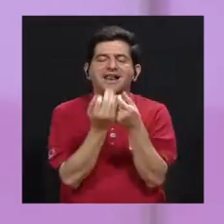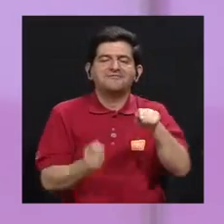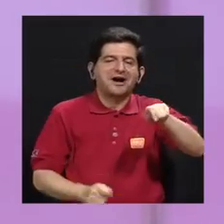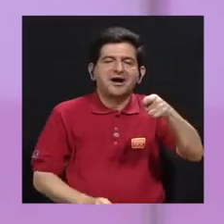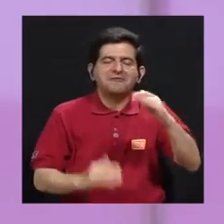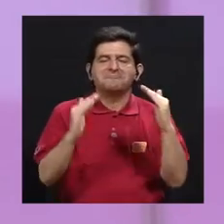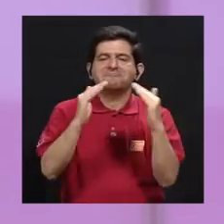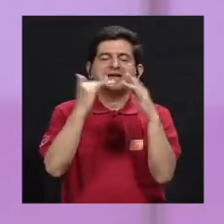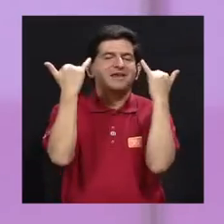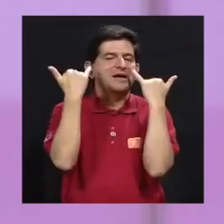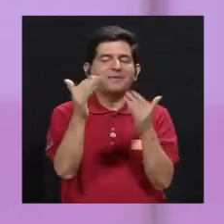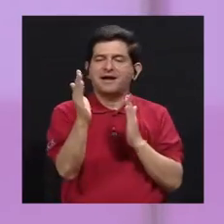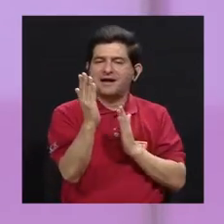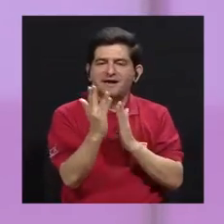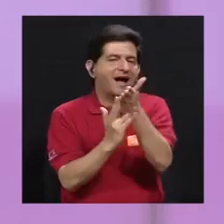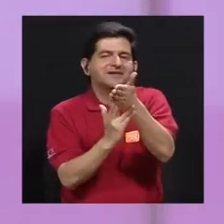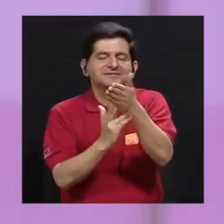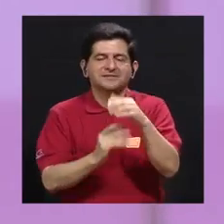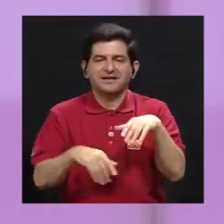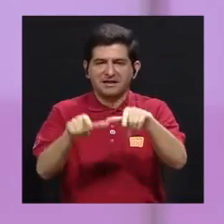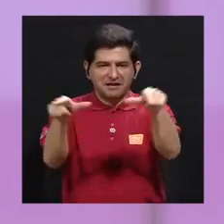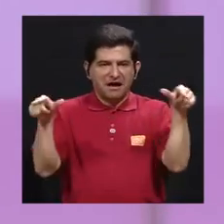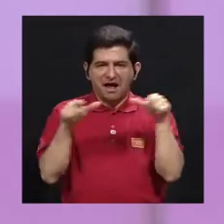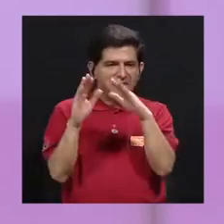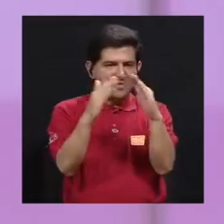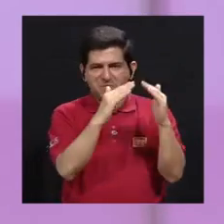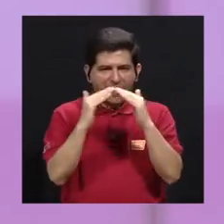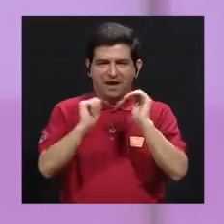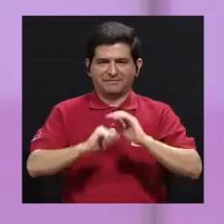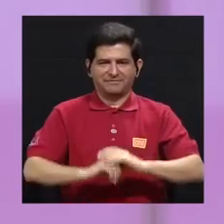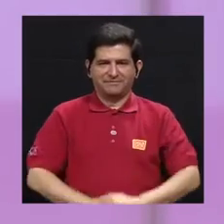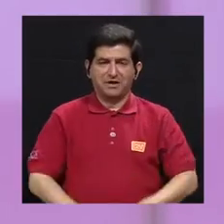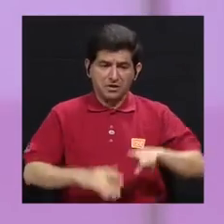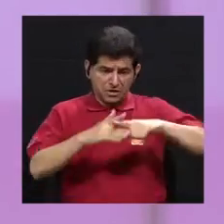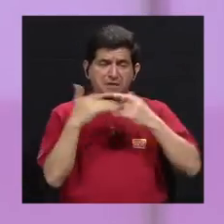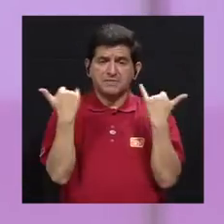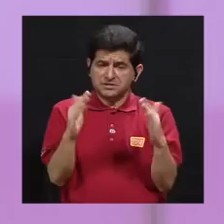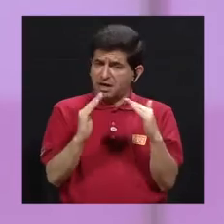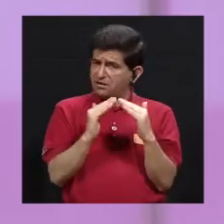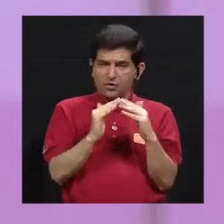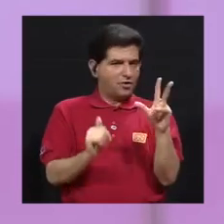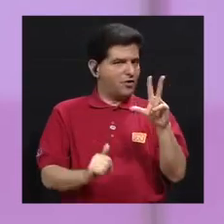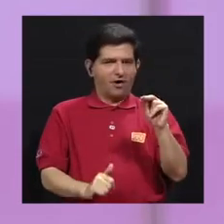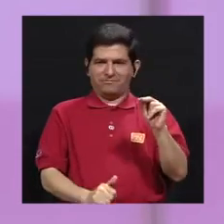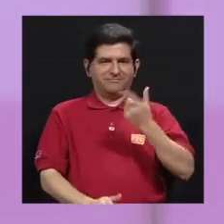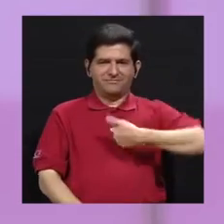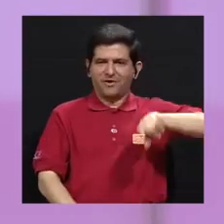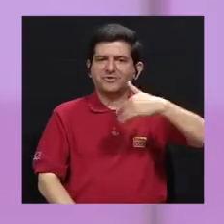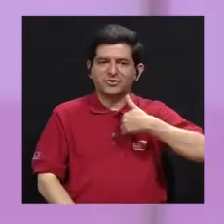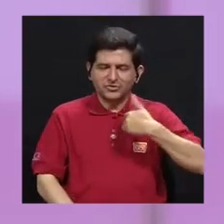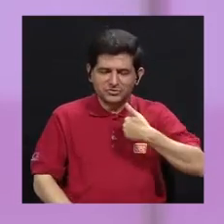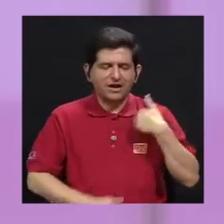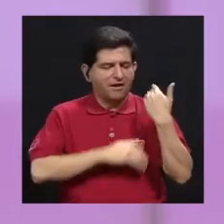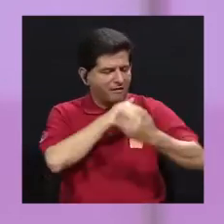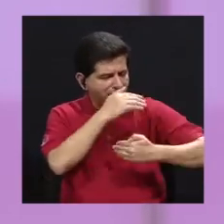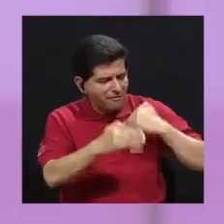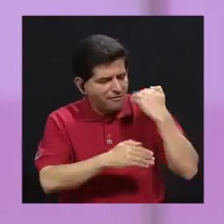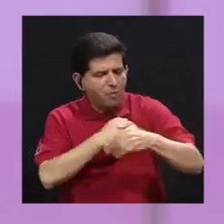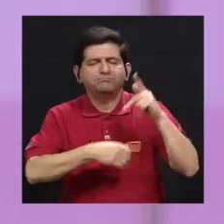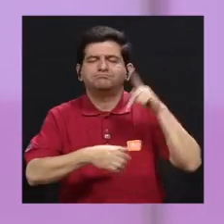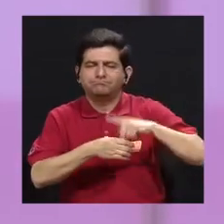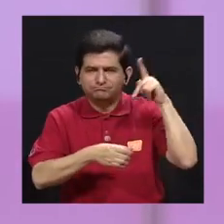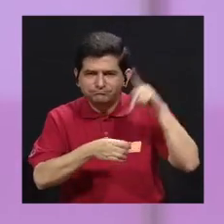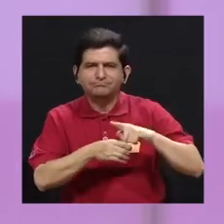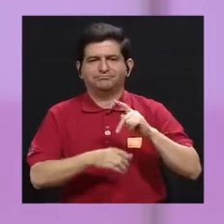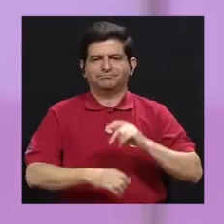las familias para que de un momento a otro lleguen a ese barrio y empiecen a habitarlo nosotros tenemos todo un proceso